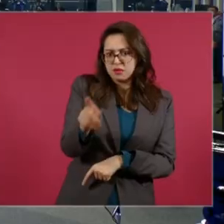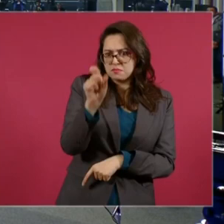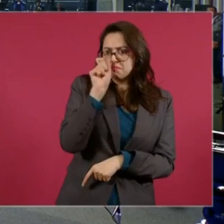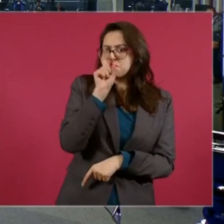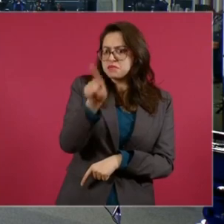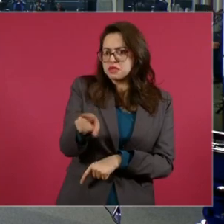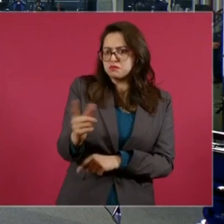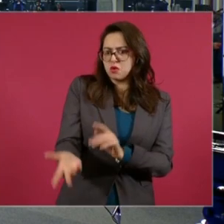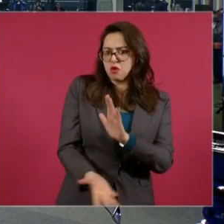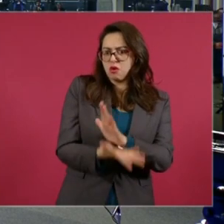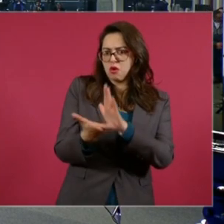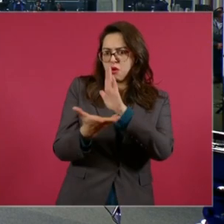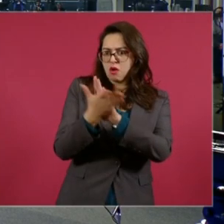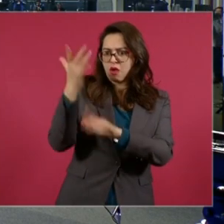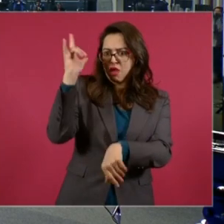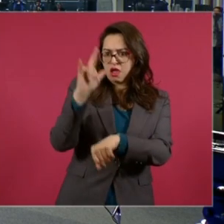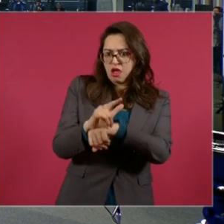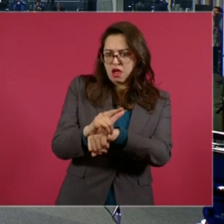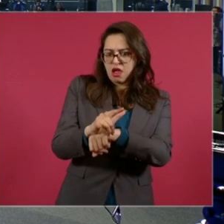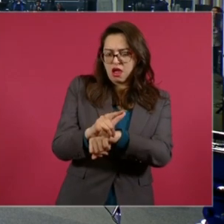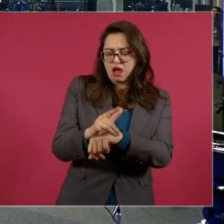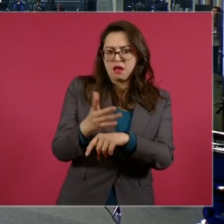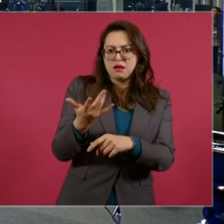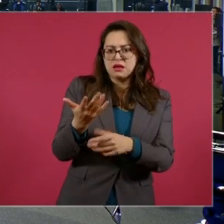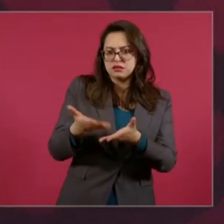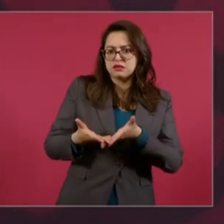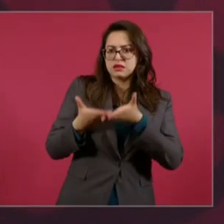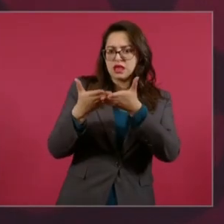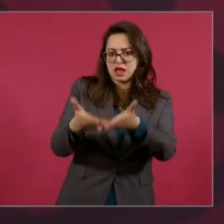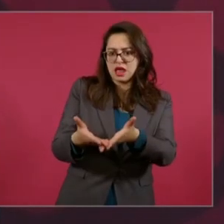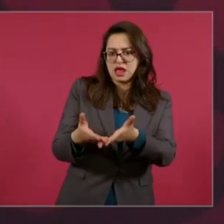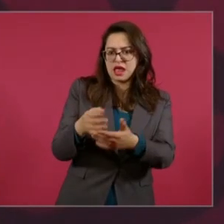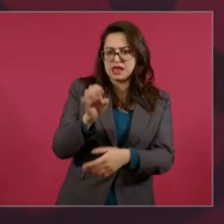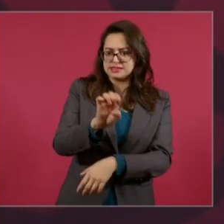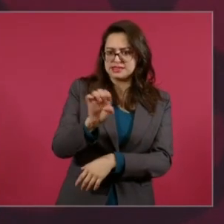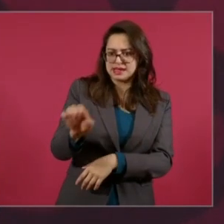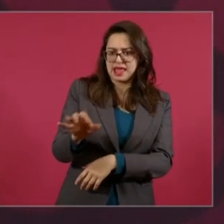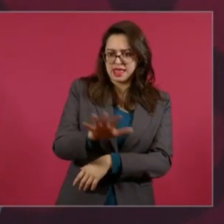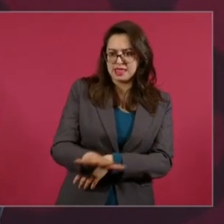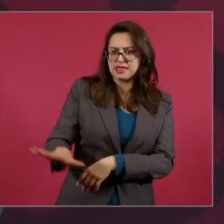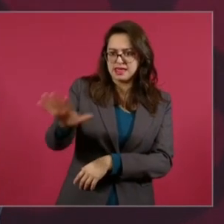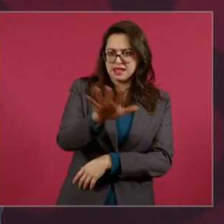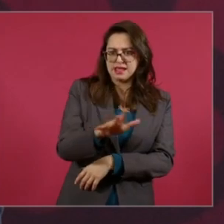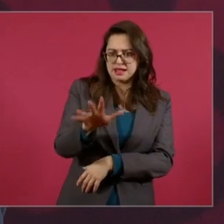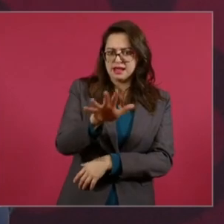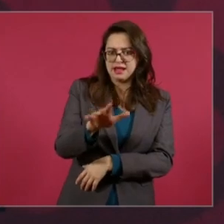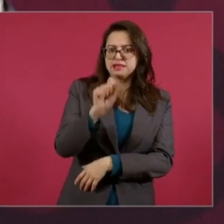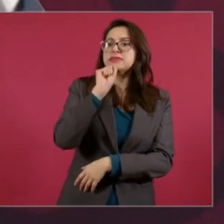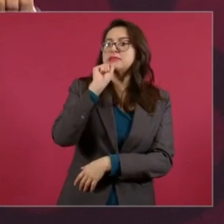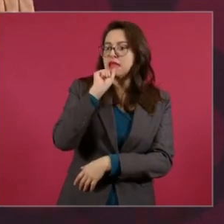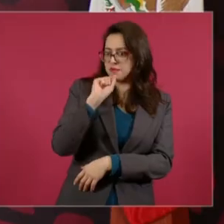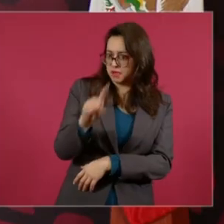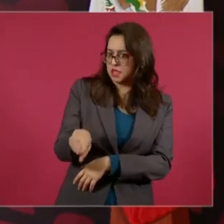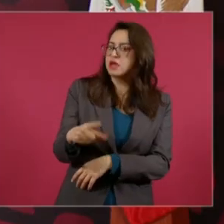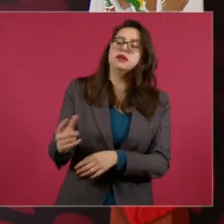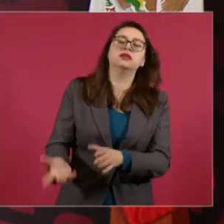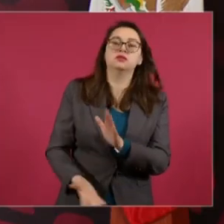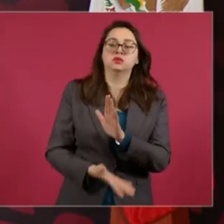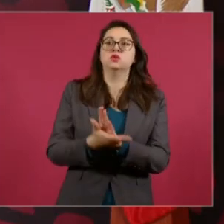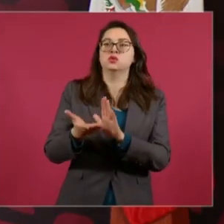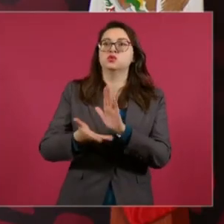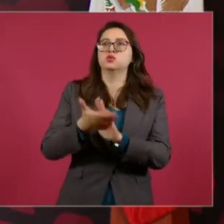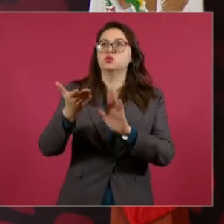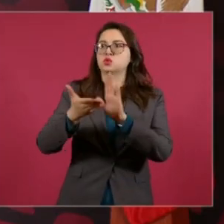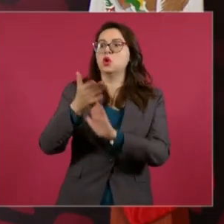esa base aérea naval de Ensenada, se construyó